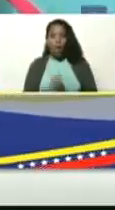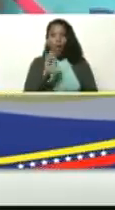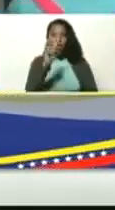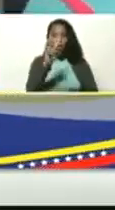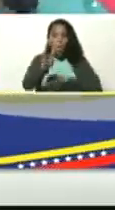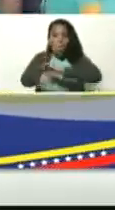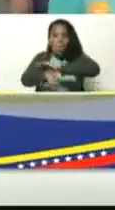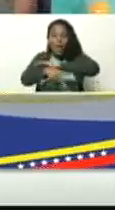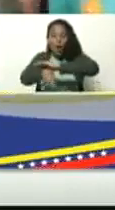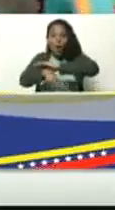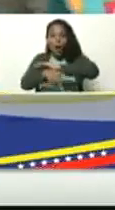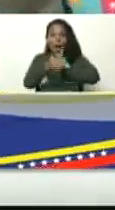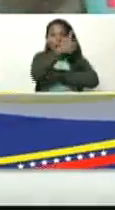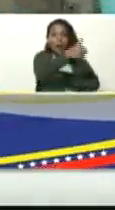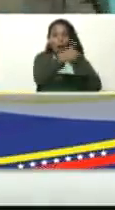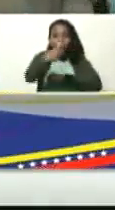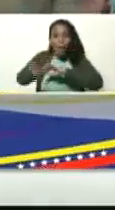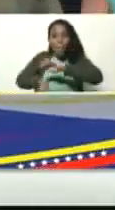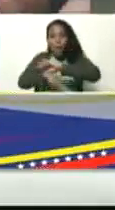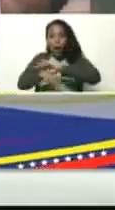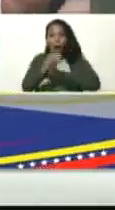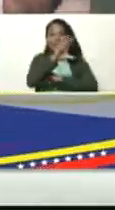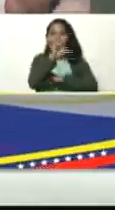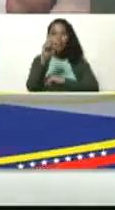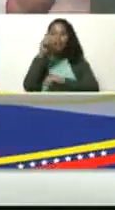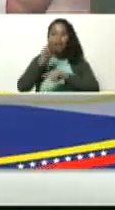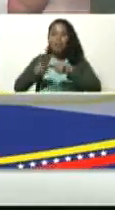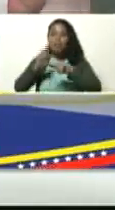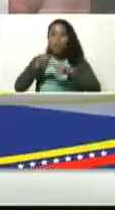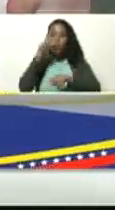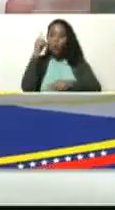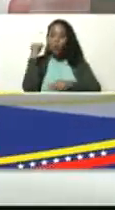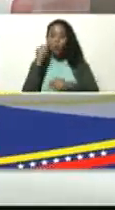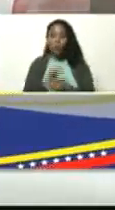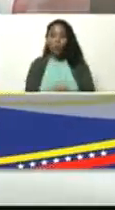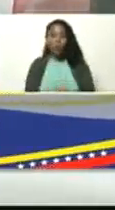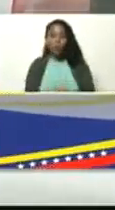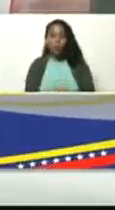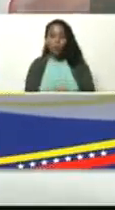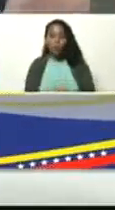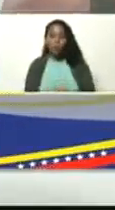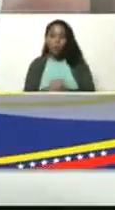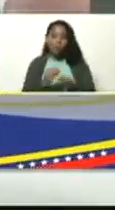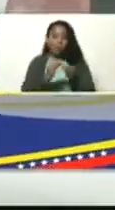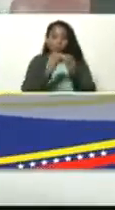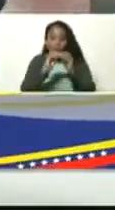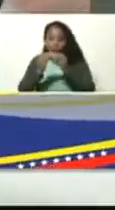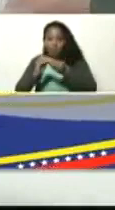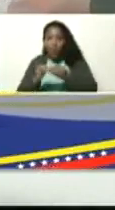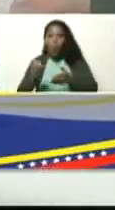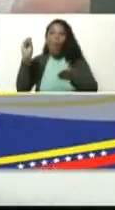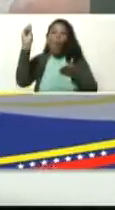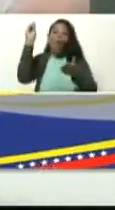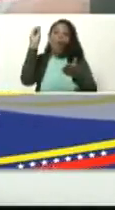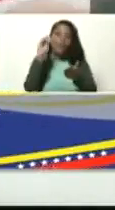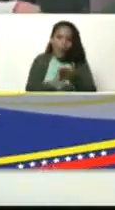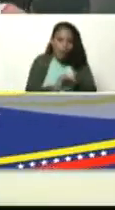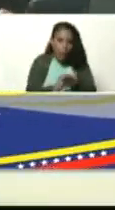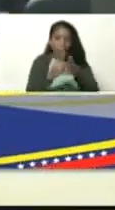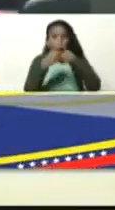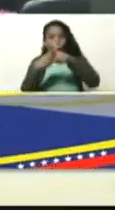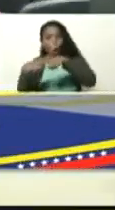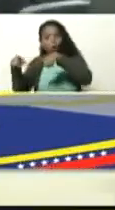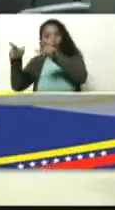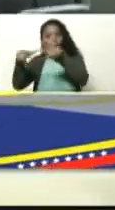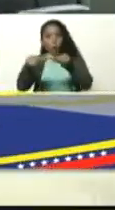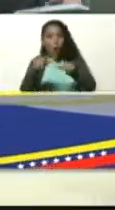2 simoncitos, cada simoncito de 30 niños tuvieron que ser reacondicionados en otro espacio. porque